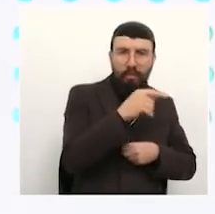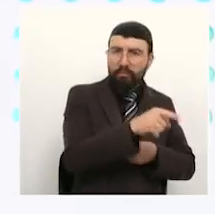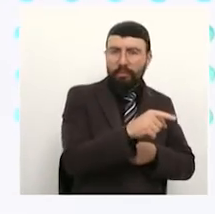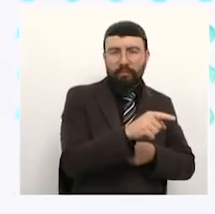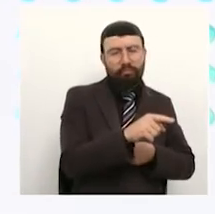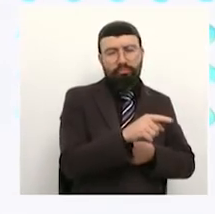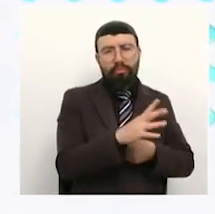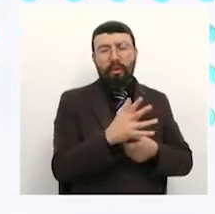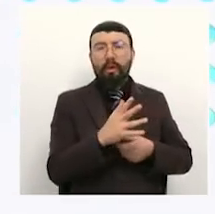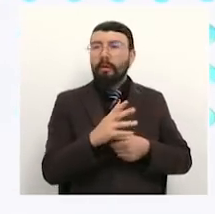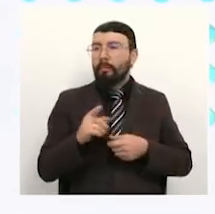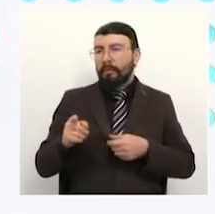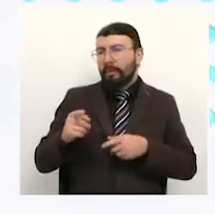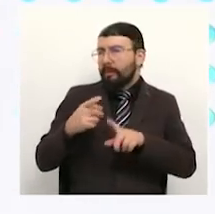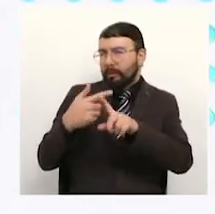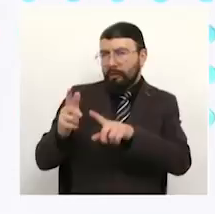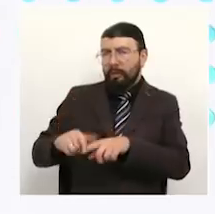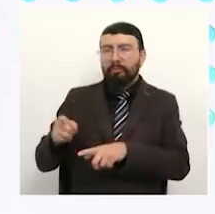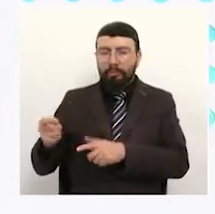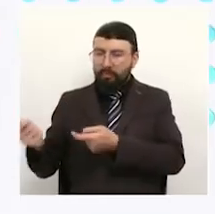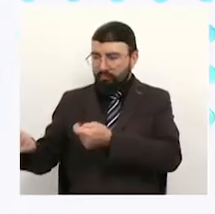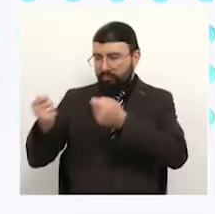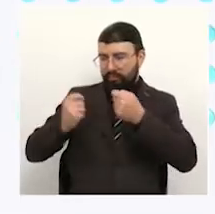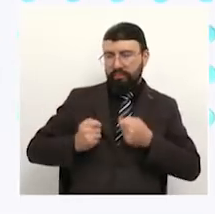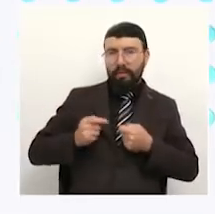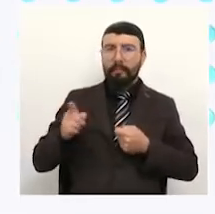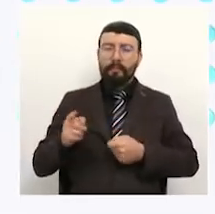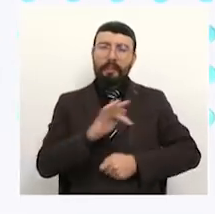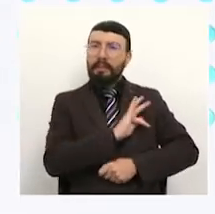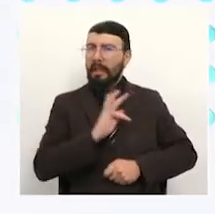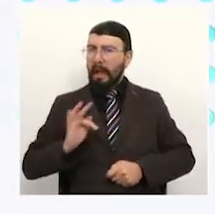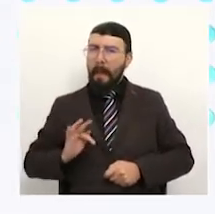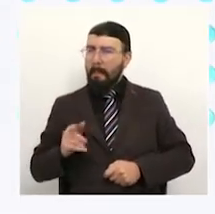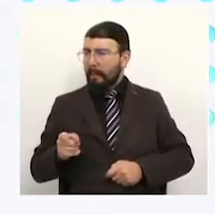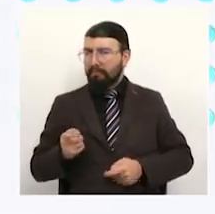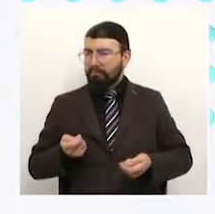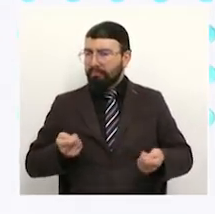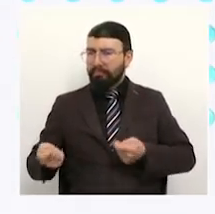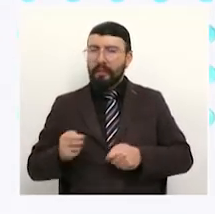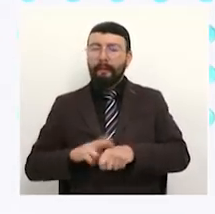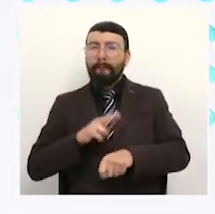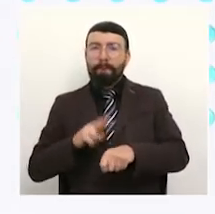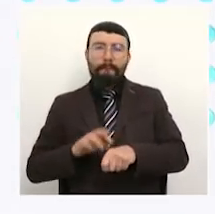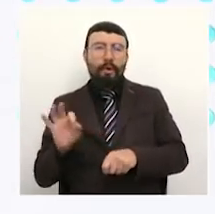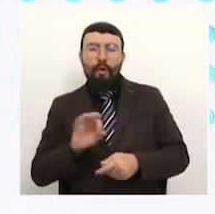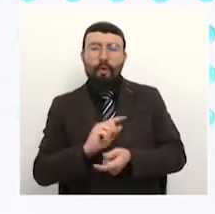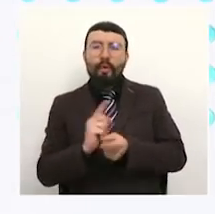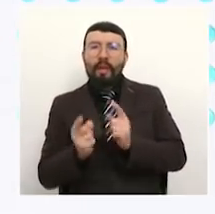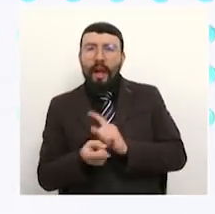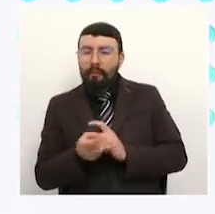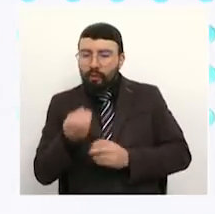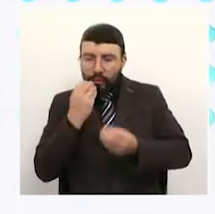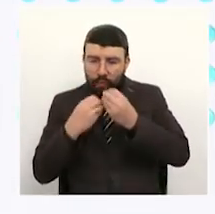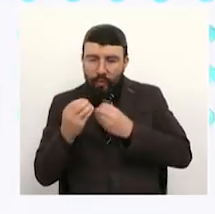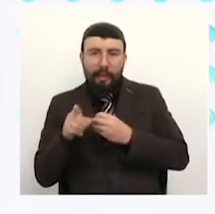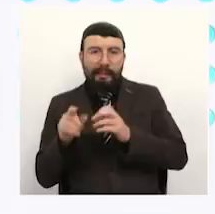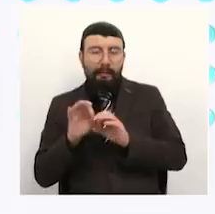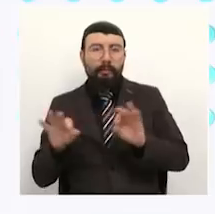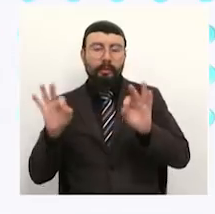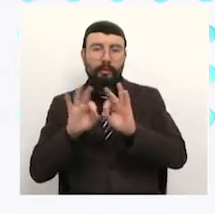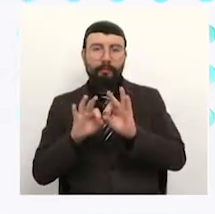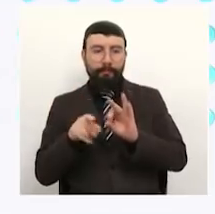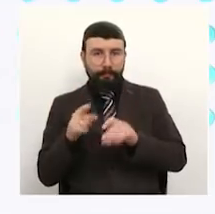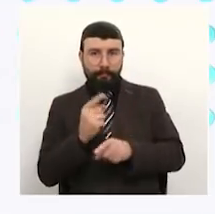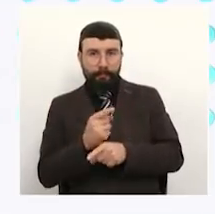sino otro tipo particular andrés que vamos a utilizar de terapia biológica y unos cambios en la alimentación que son bien importantes eso en cuanto a las